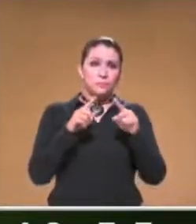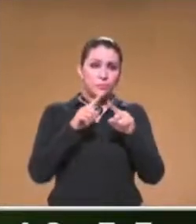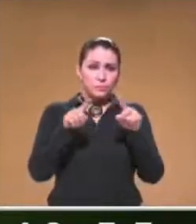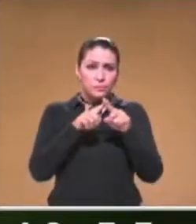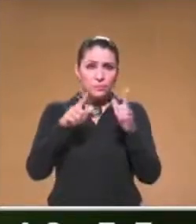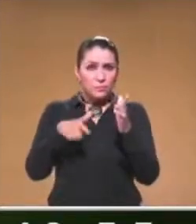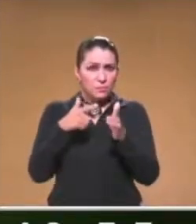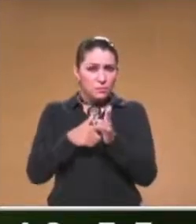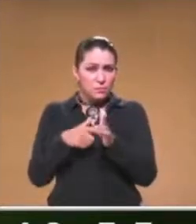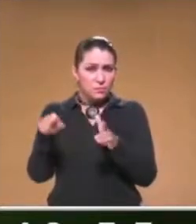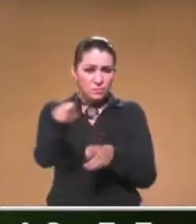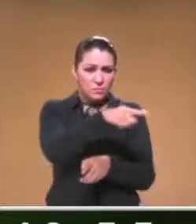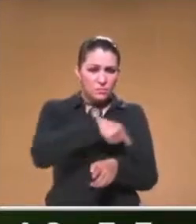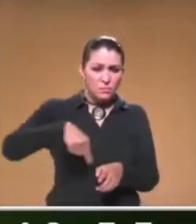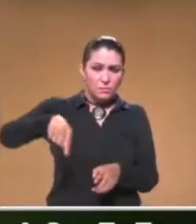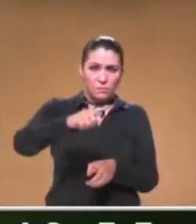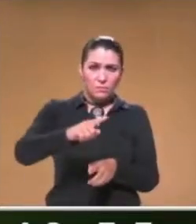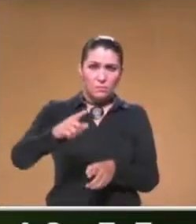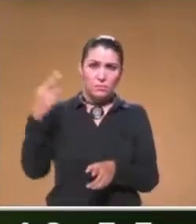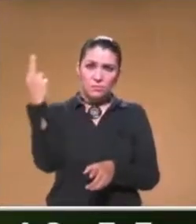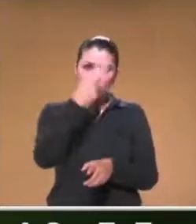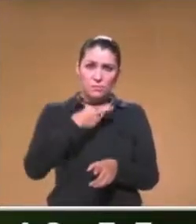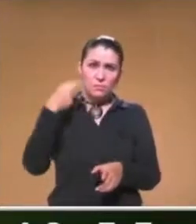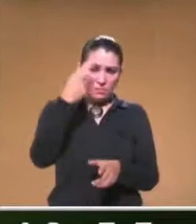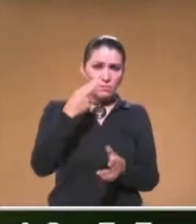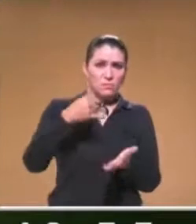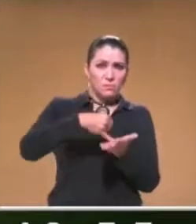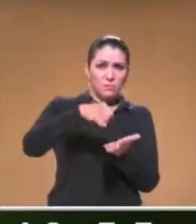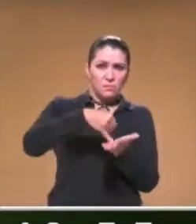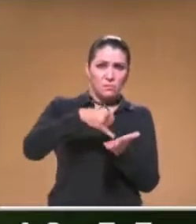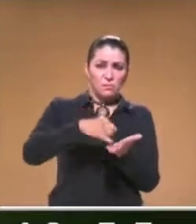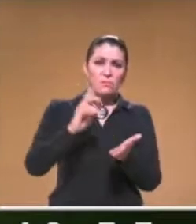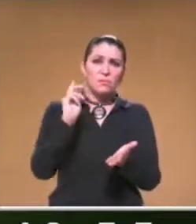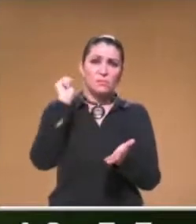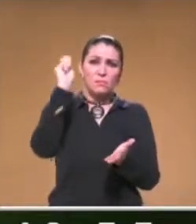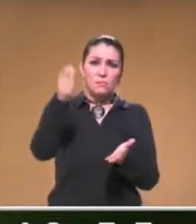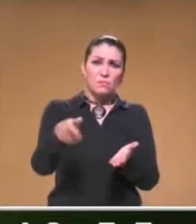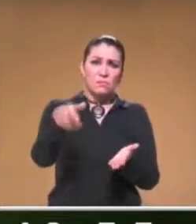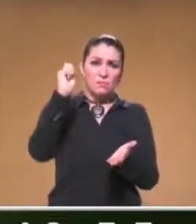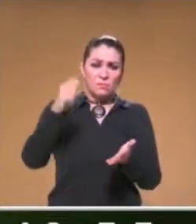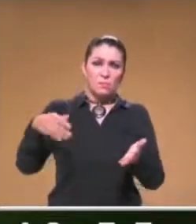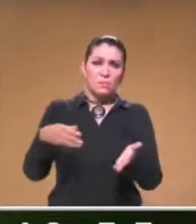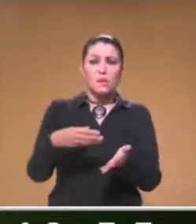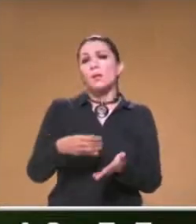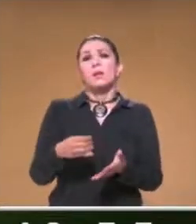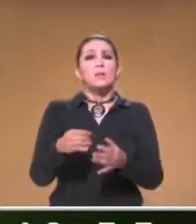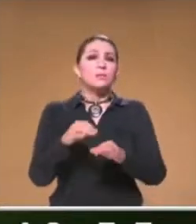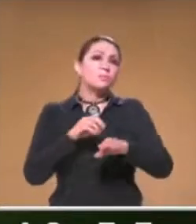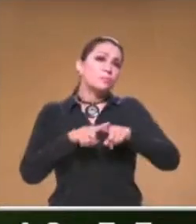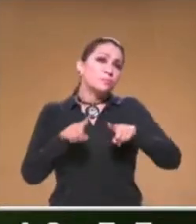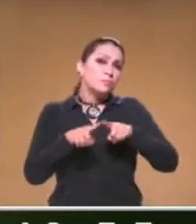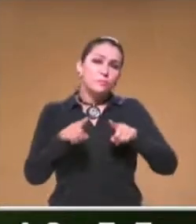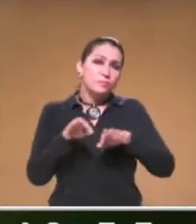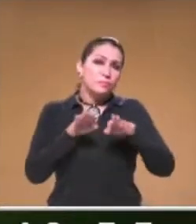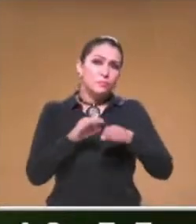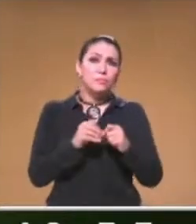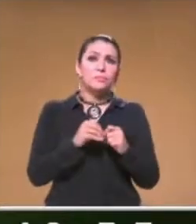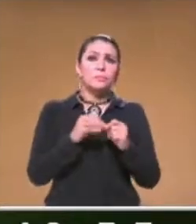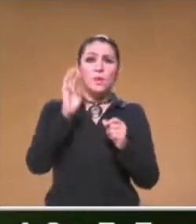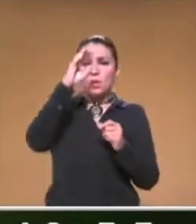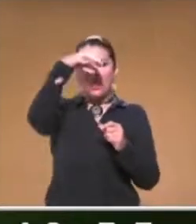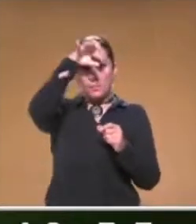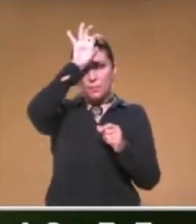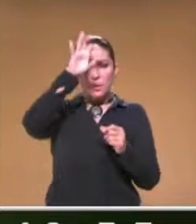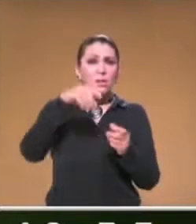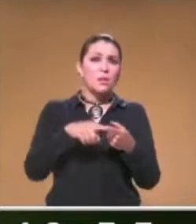económicos? ¿Revisaste que había agricultura, ganadería, pesca para los primarios? ¿Que había minería, industria para